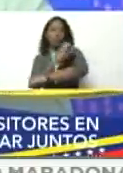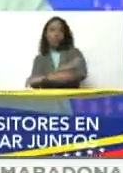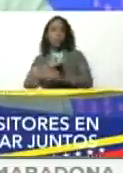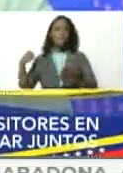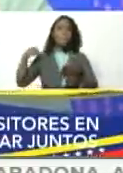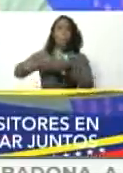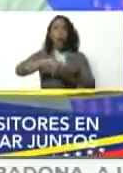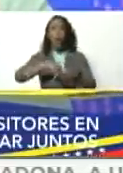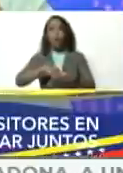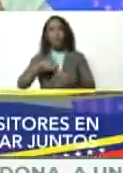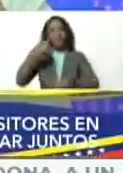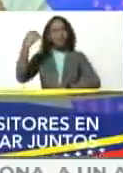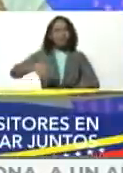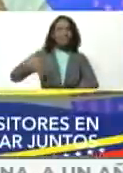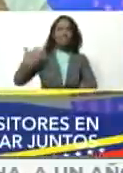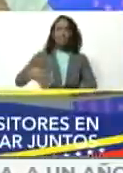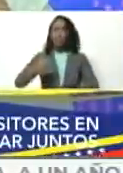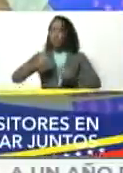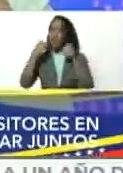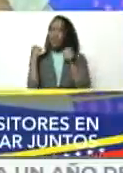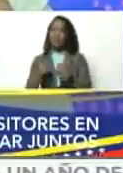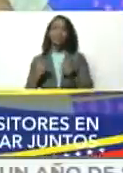golpista! ¡Qué caro! ¡Qué duro!